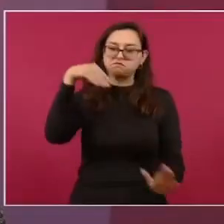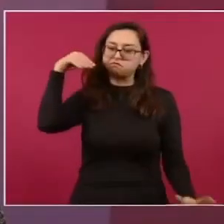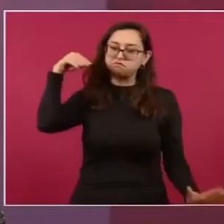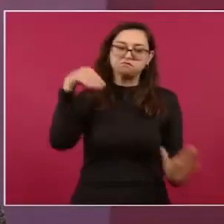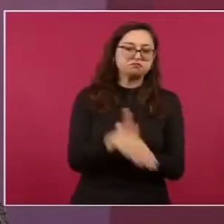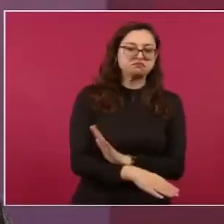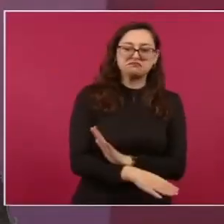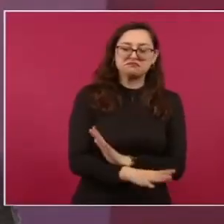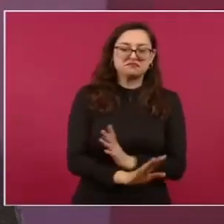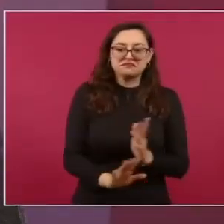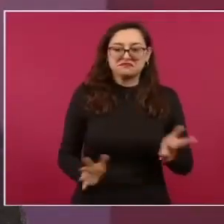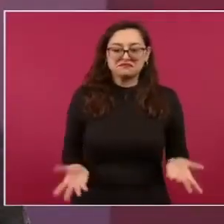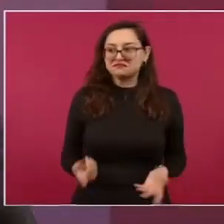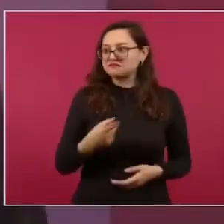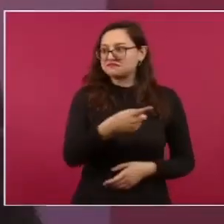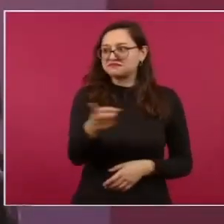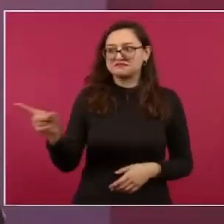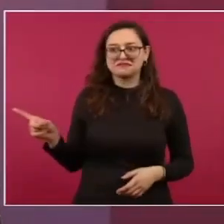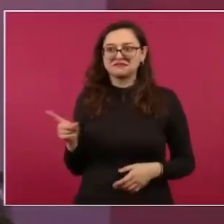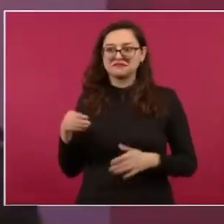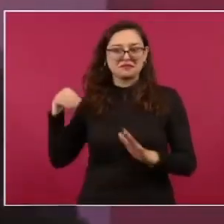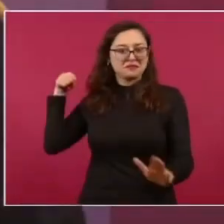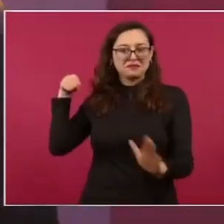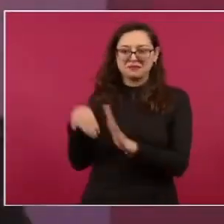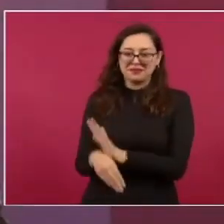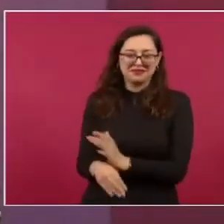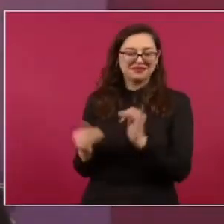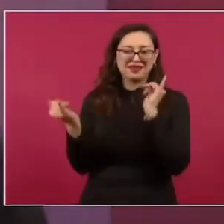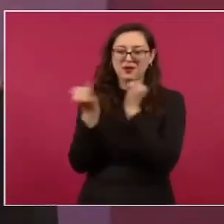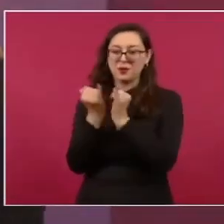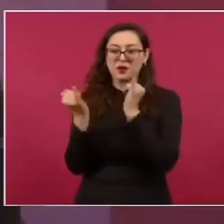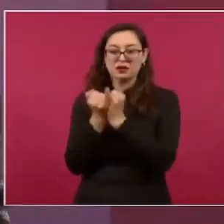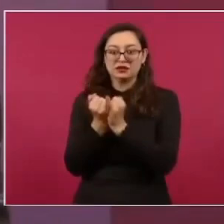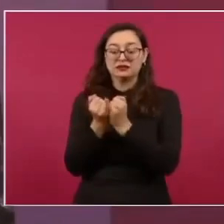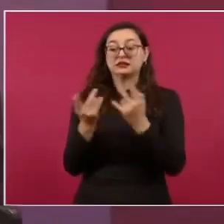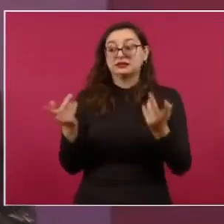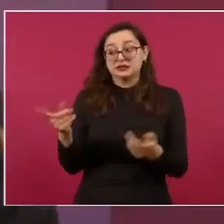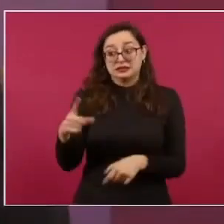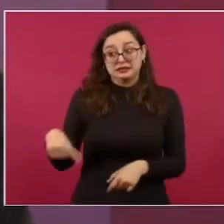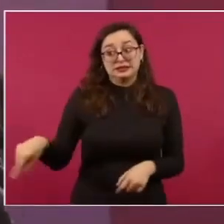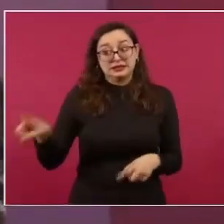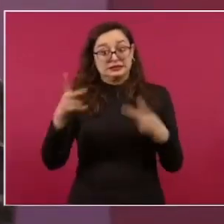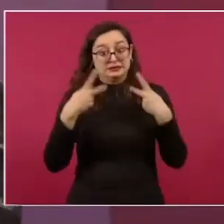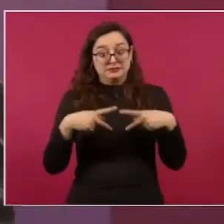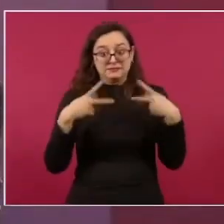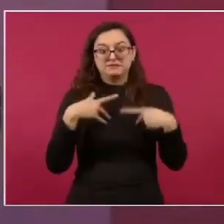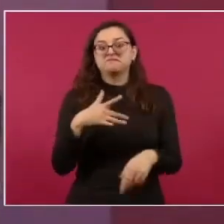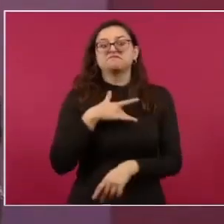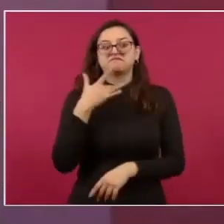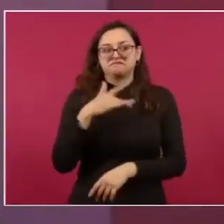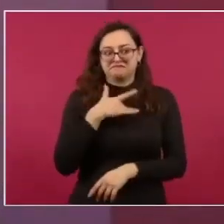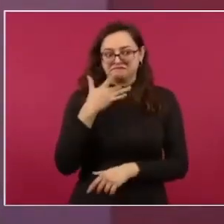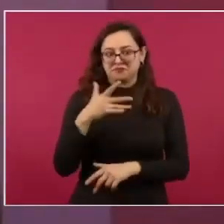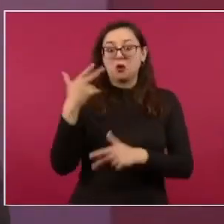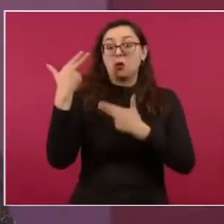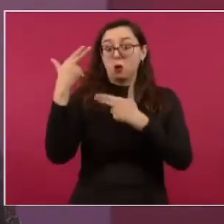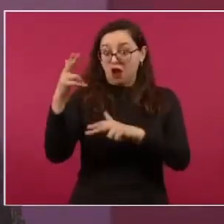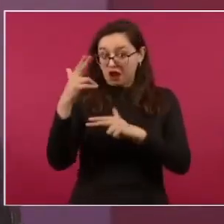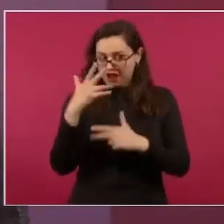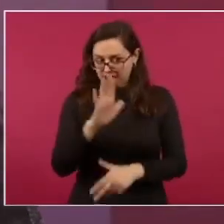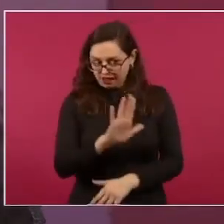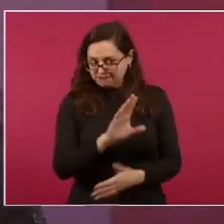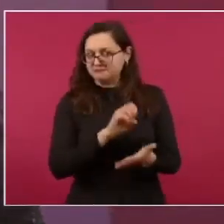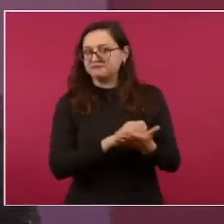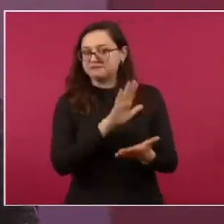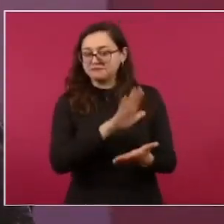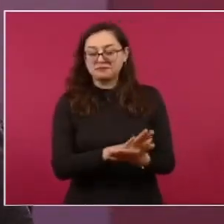Teléfonos de México. Había un emplazamiento a huelga que tenía muchos años y que se iba prorrogando,